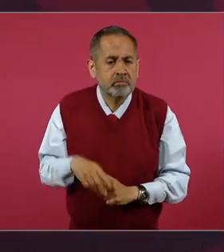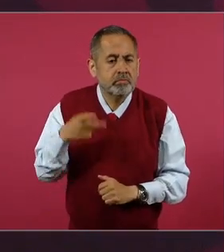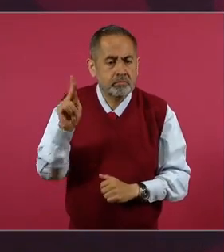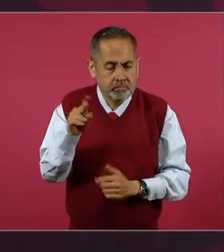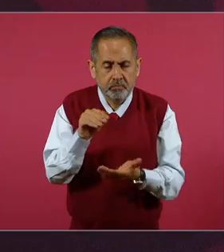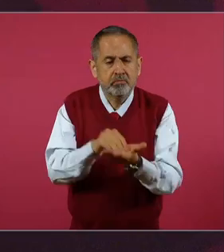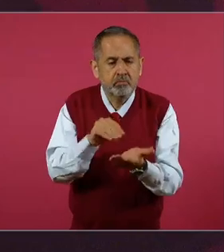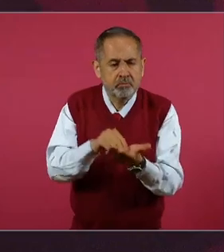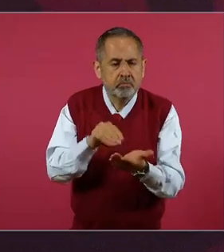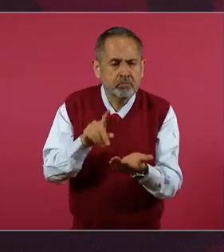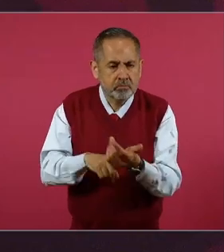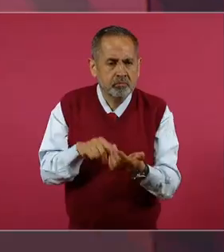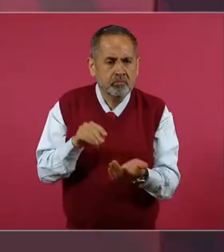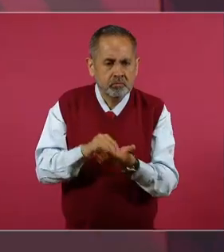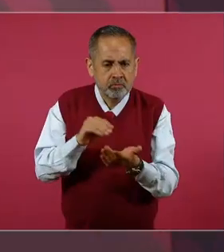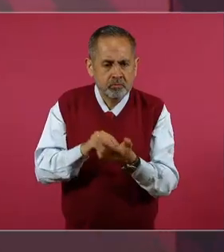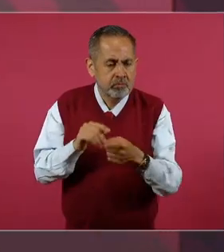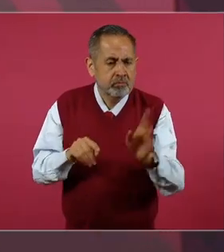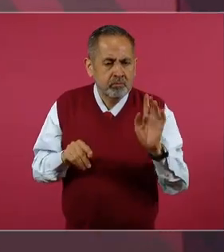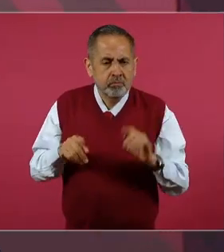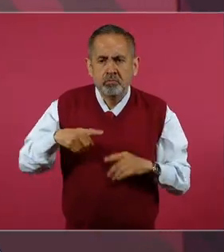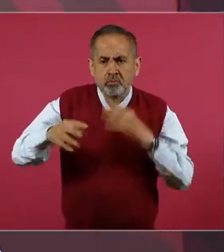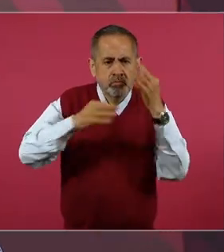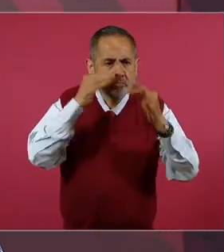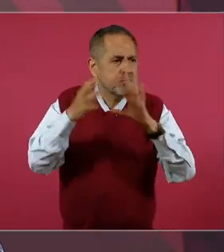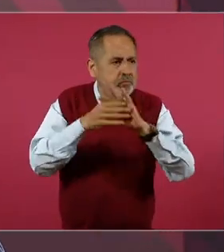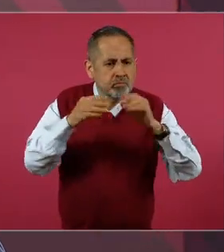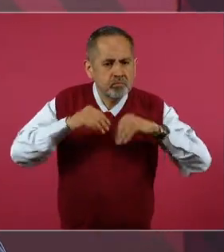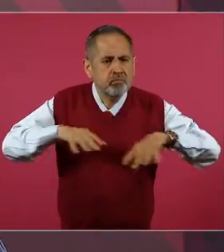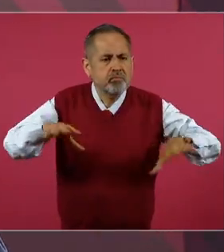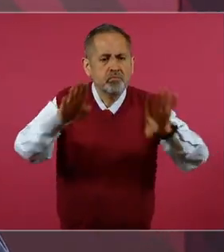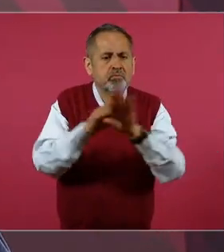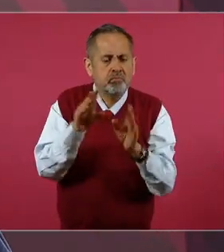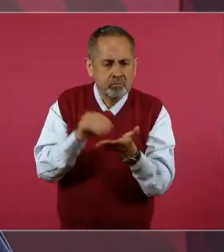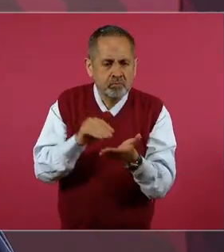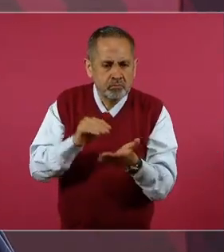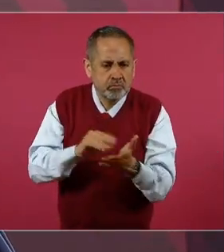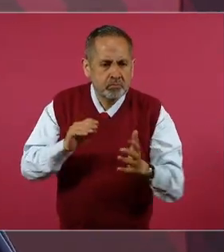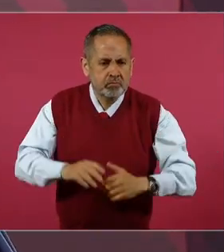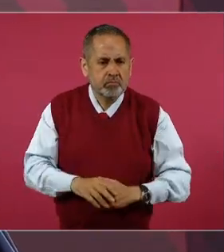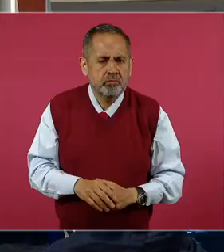Pero todavía los medios convencionales